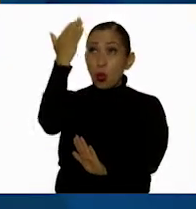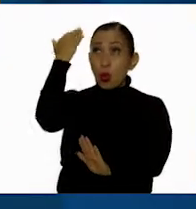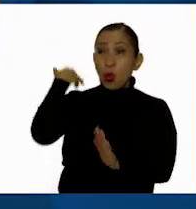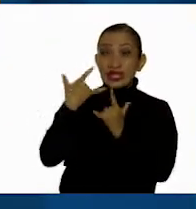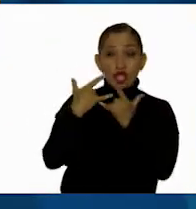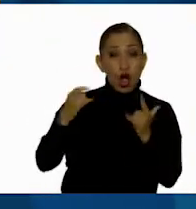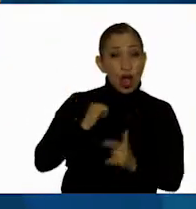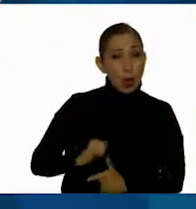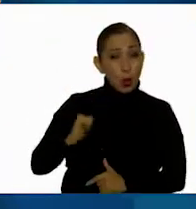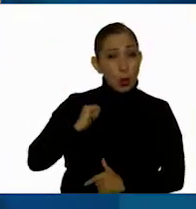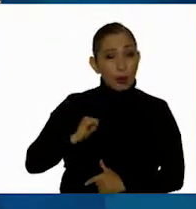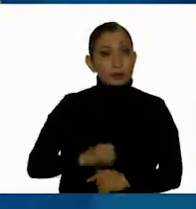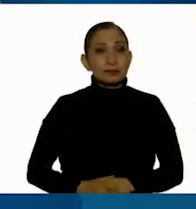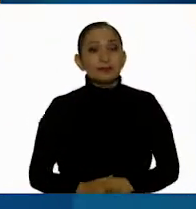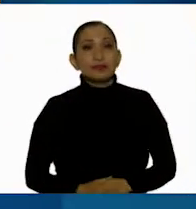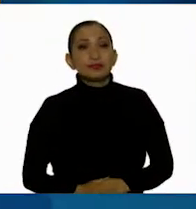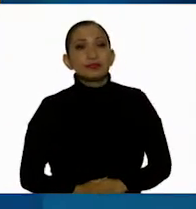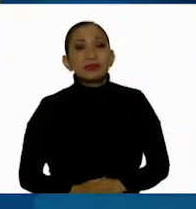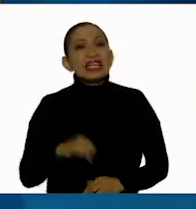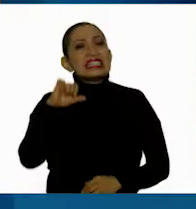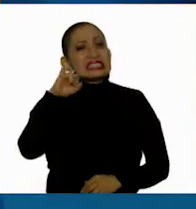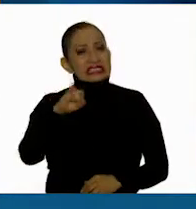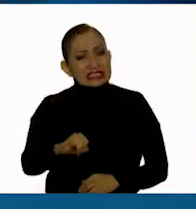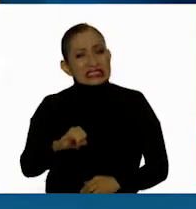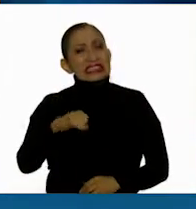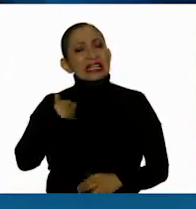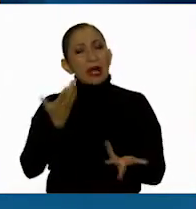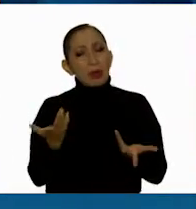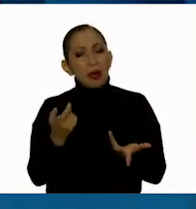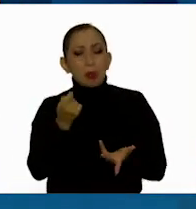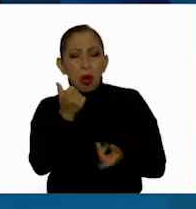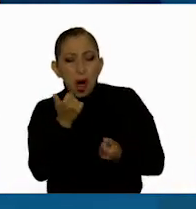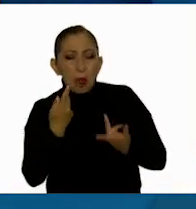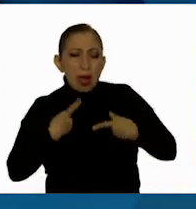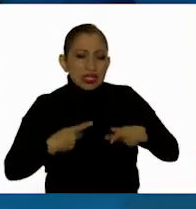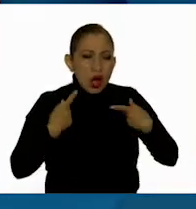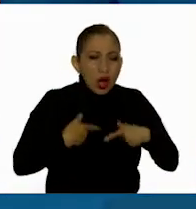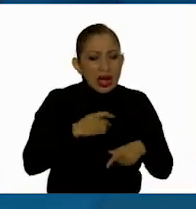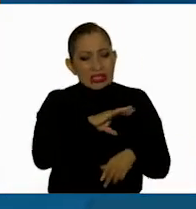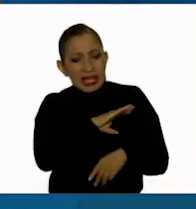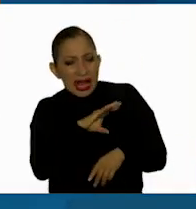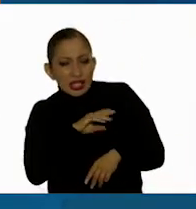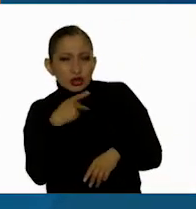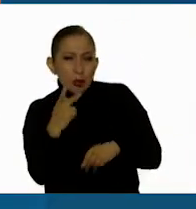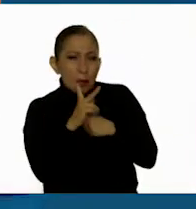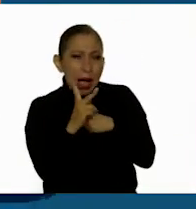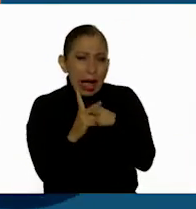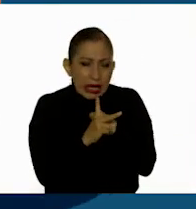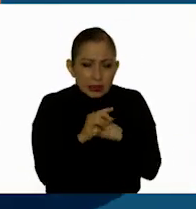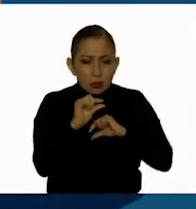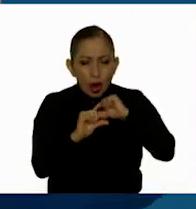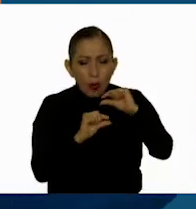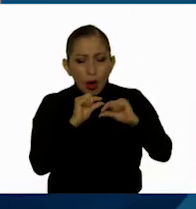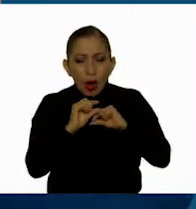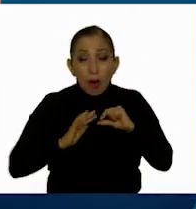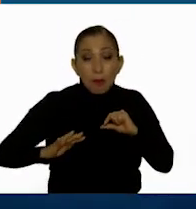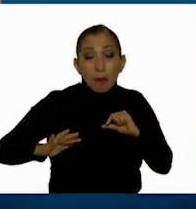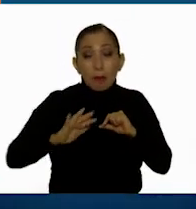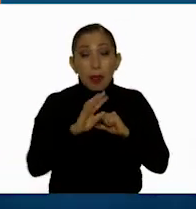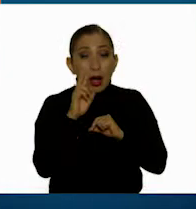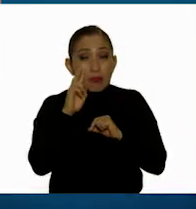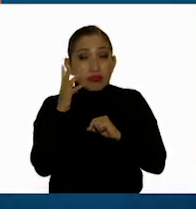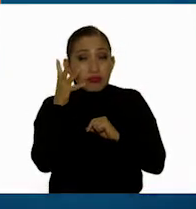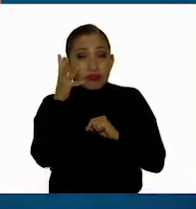ancestral. Aunque el nacionalismo incipiente y romántico revaloraba el pasado, el universo distante